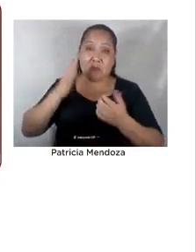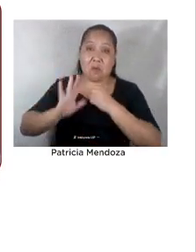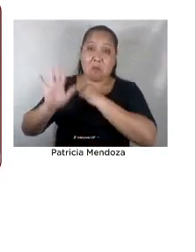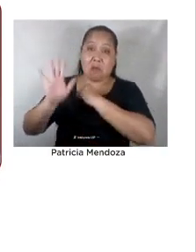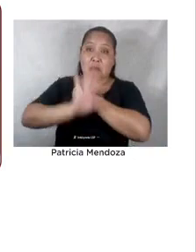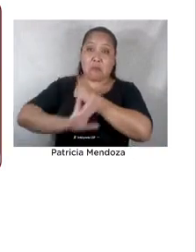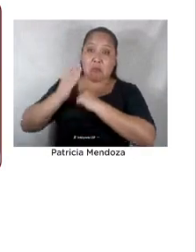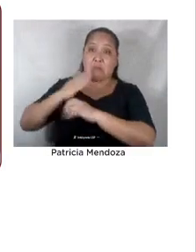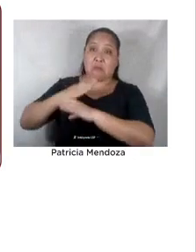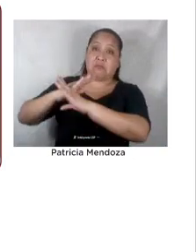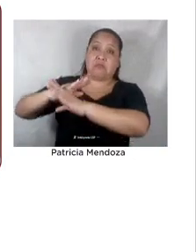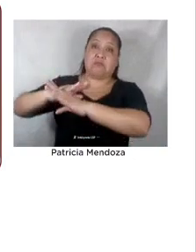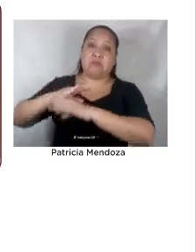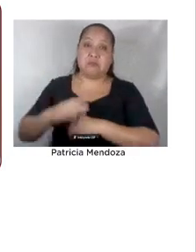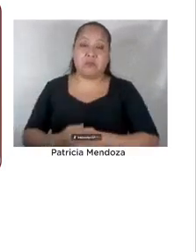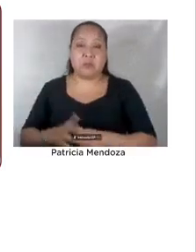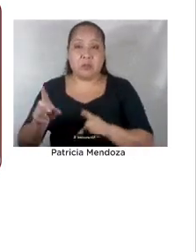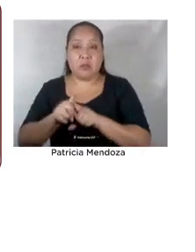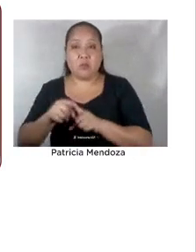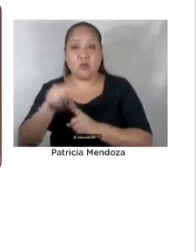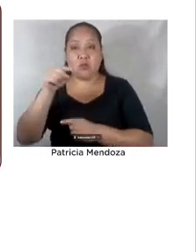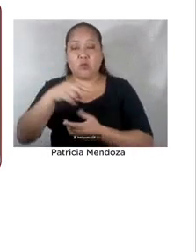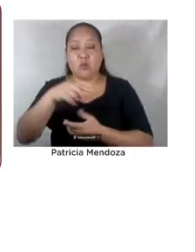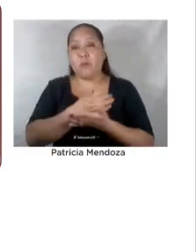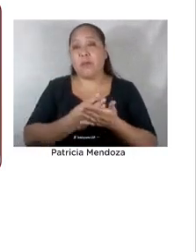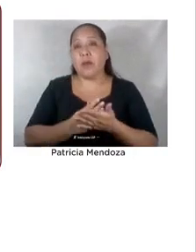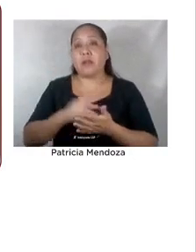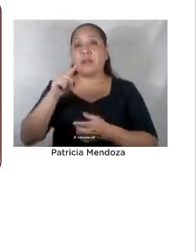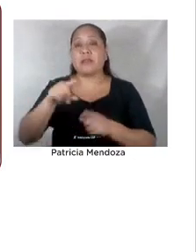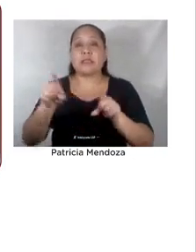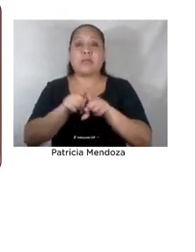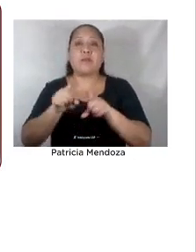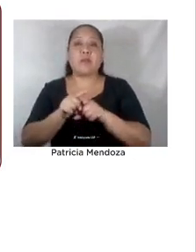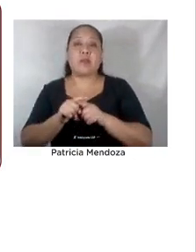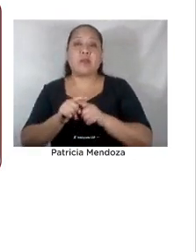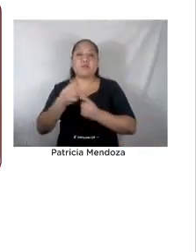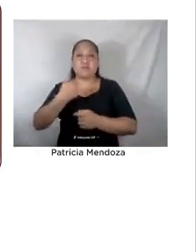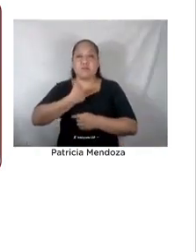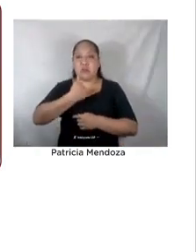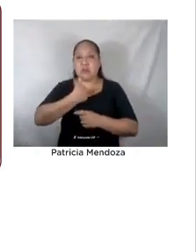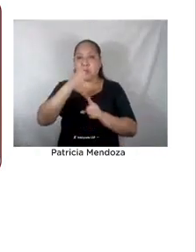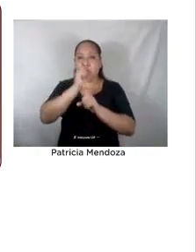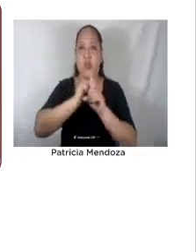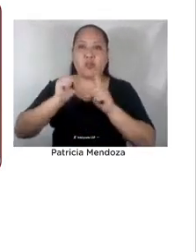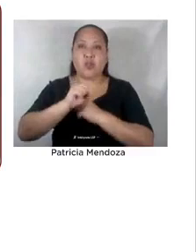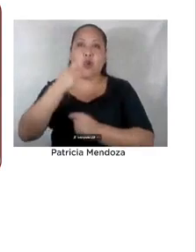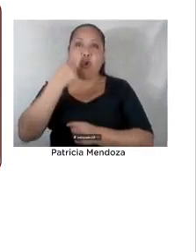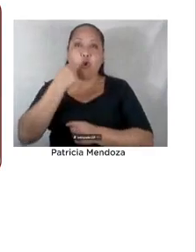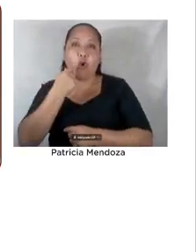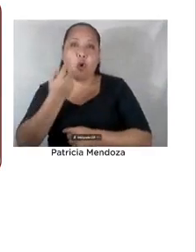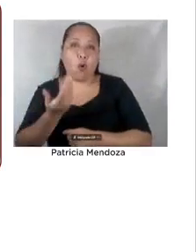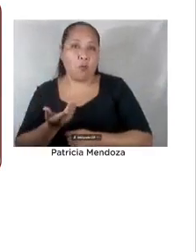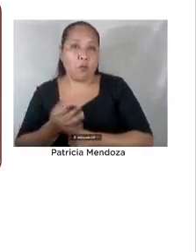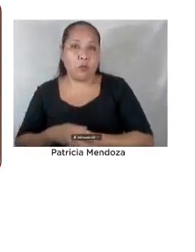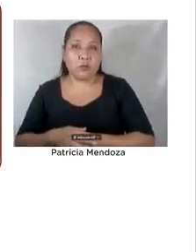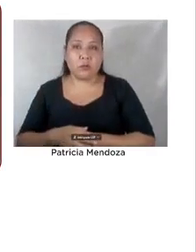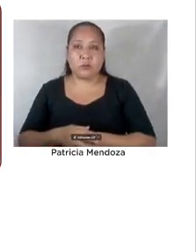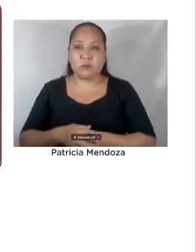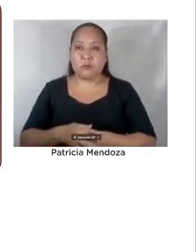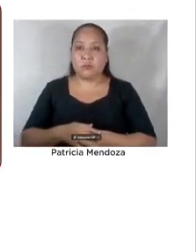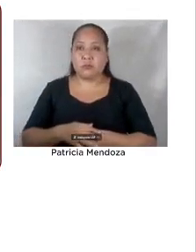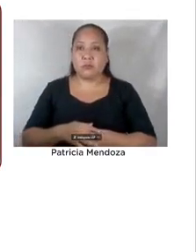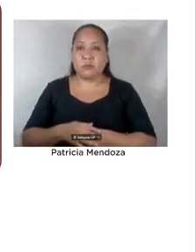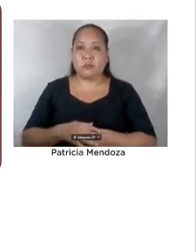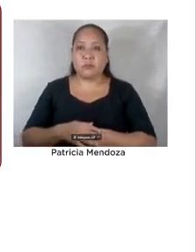Y por otro lado, también hay una explicación antropológica y social de que los varones generalmente